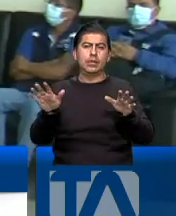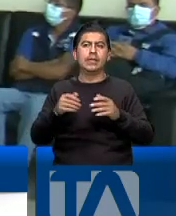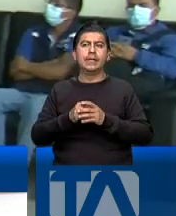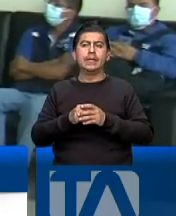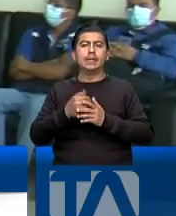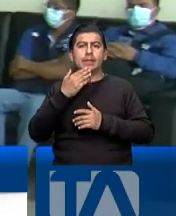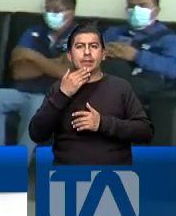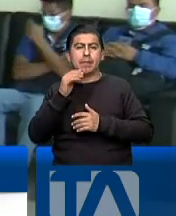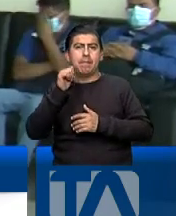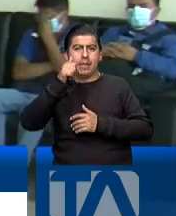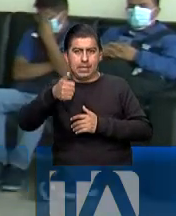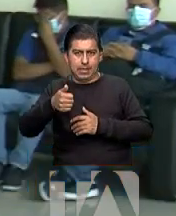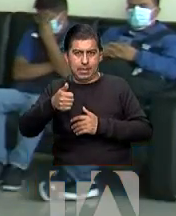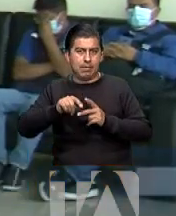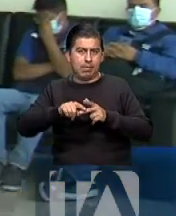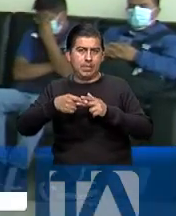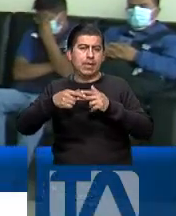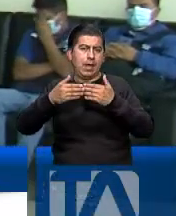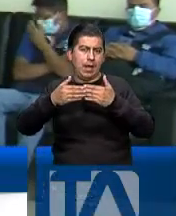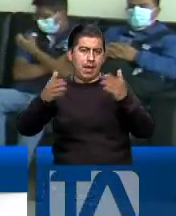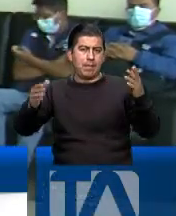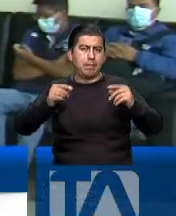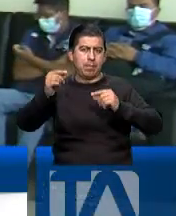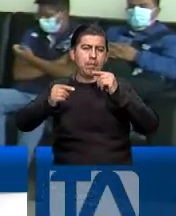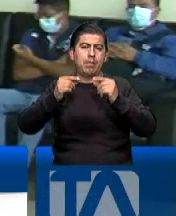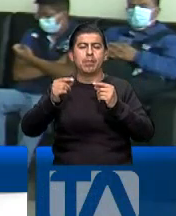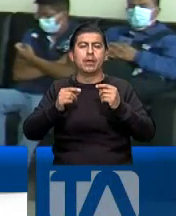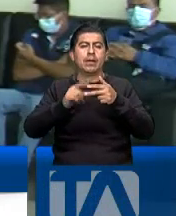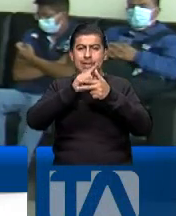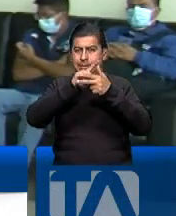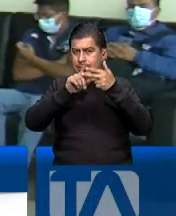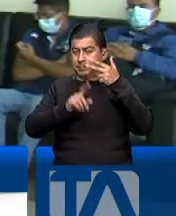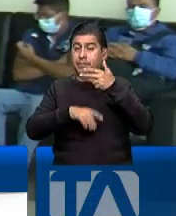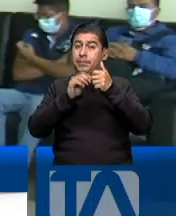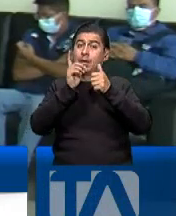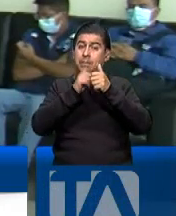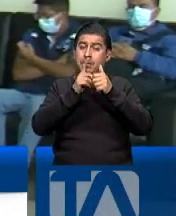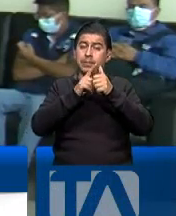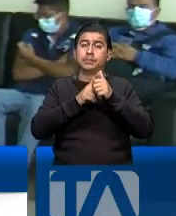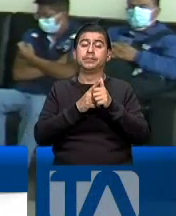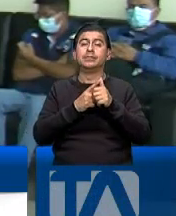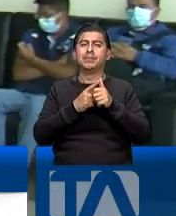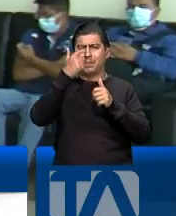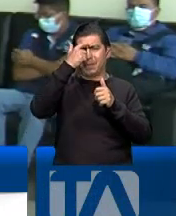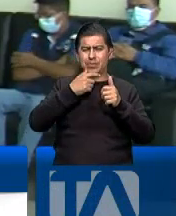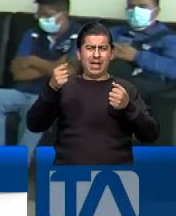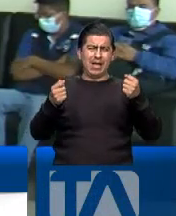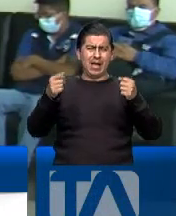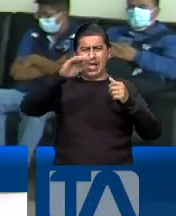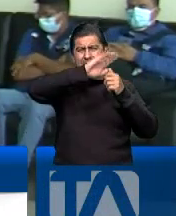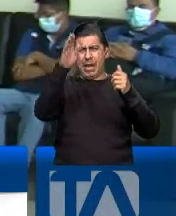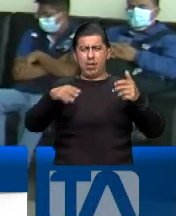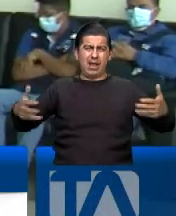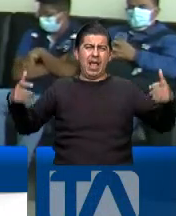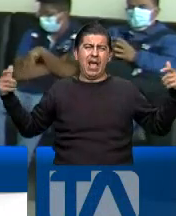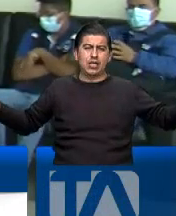que iniciará a partir de mañana será paulatina y contempla tres fases. La primera tendrá los transportes pesados para